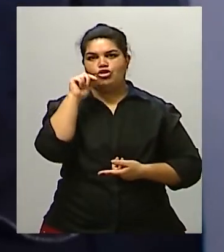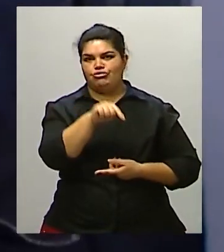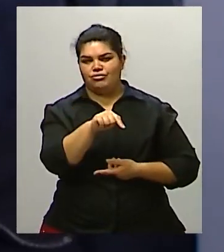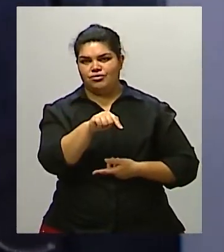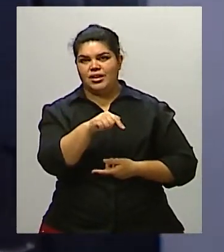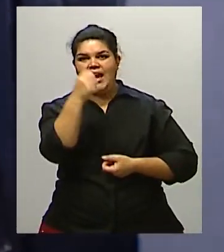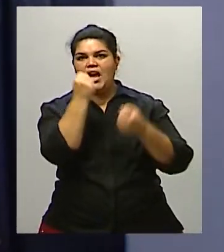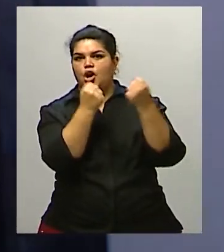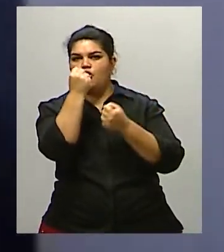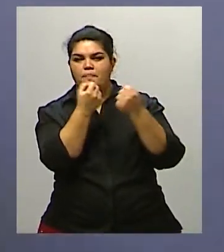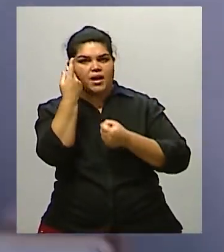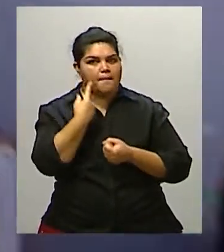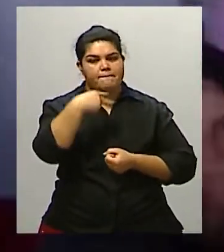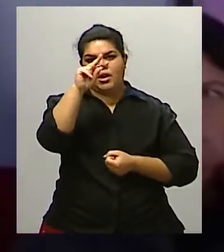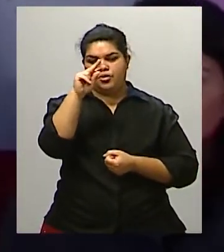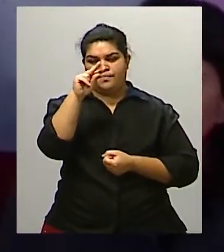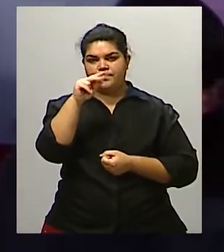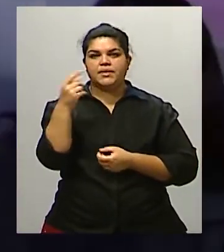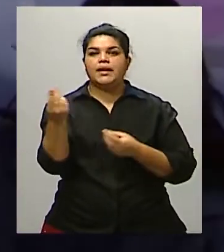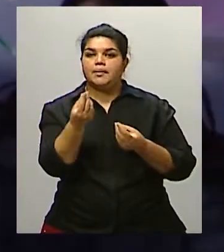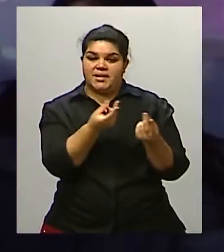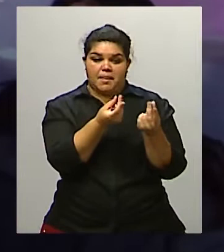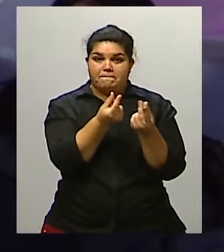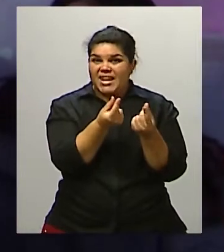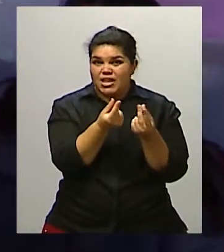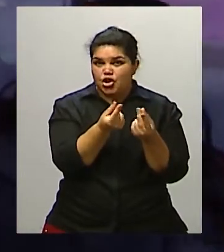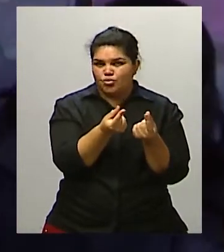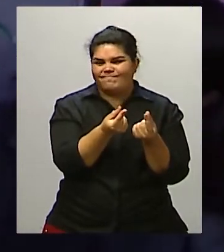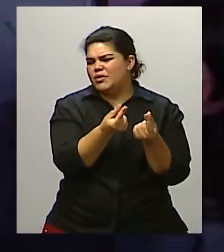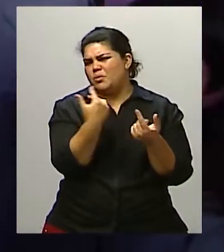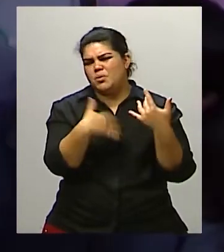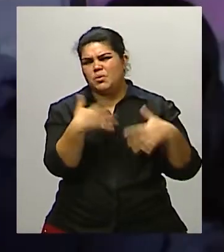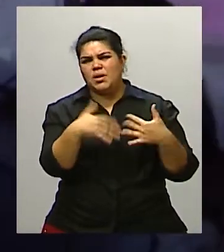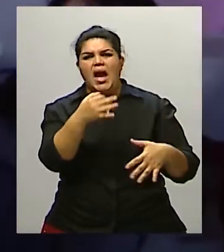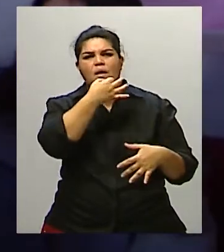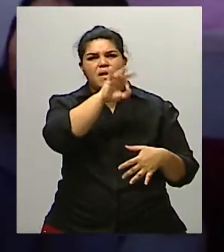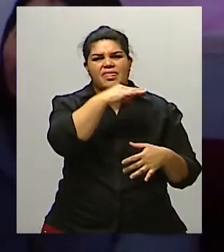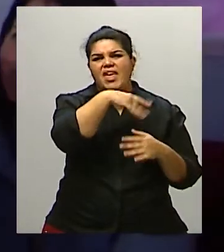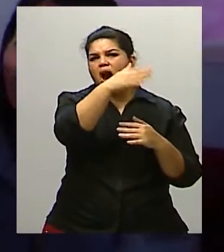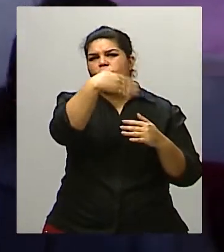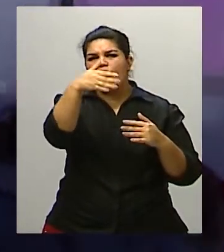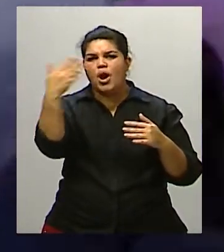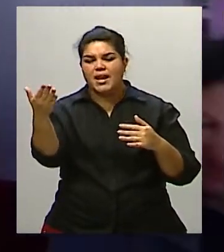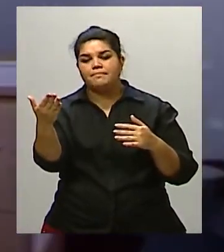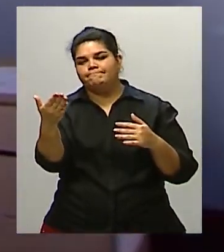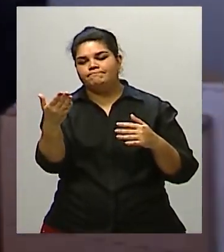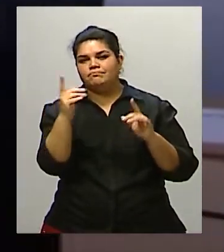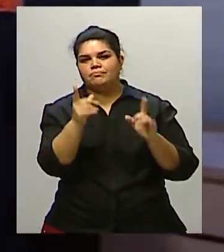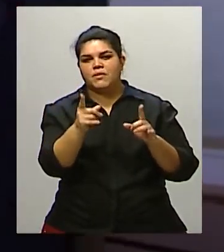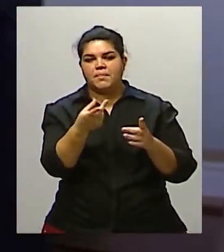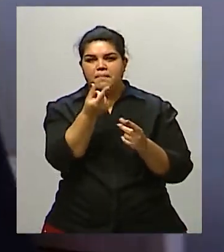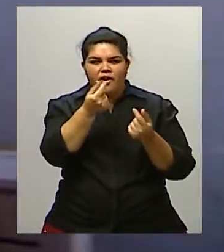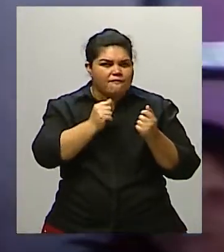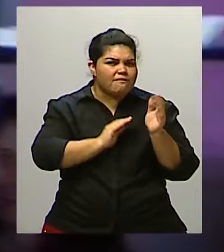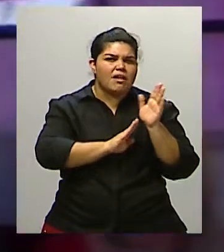situación económica, tanto a nivel de precios, estamos importando inflación. A ver, todo el mundo está yendo a una inflación de 2